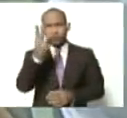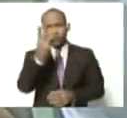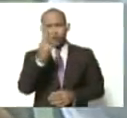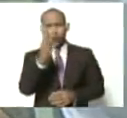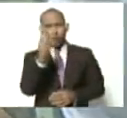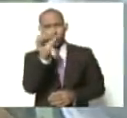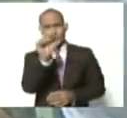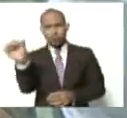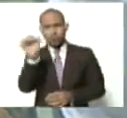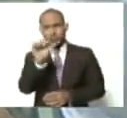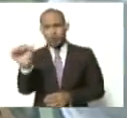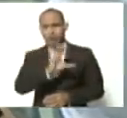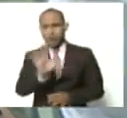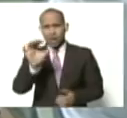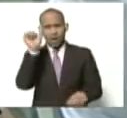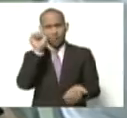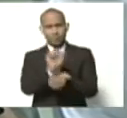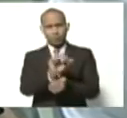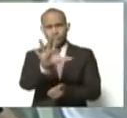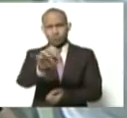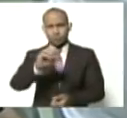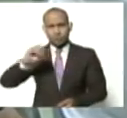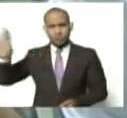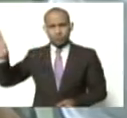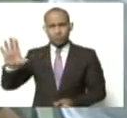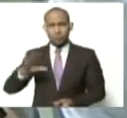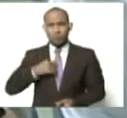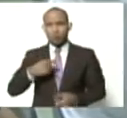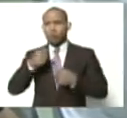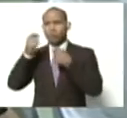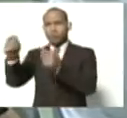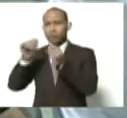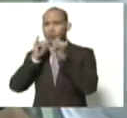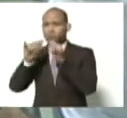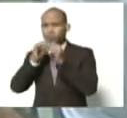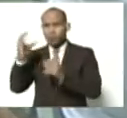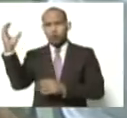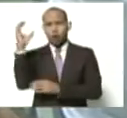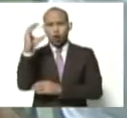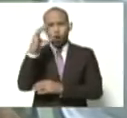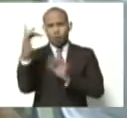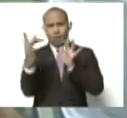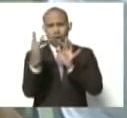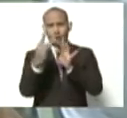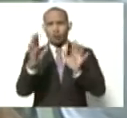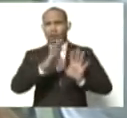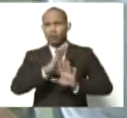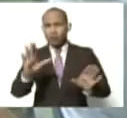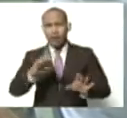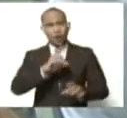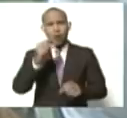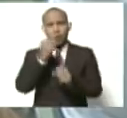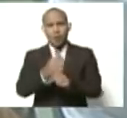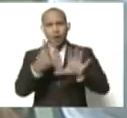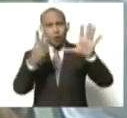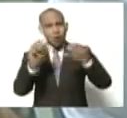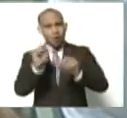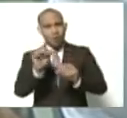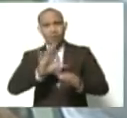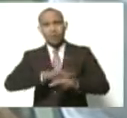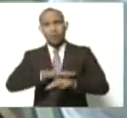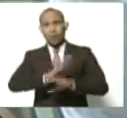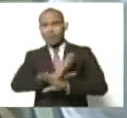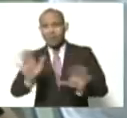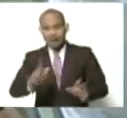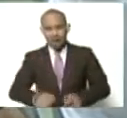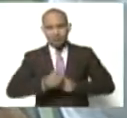fueron capturados. Nosotros le dijimos a los medios de comunicación colombianos y a la Fiscalía colombiana que para este caso no esperen 9 meses, porque le estamos presentando